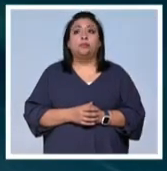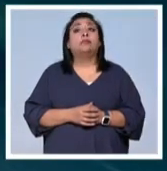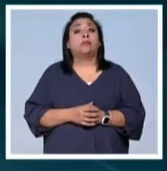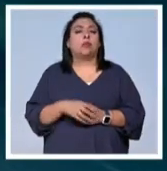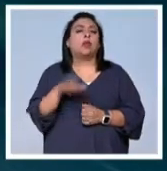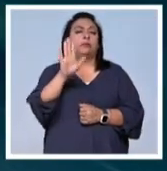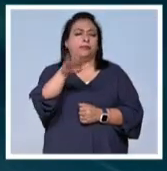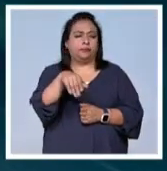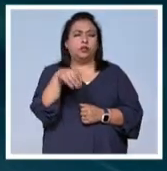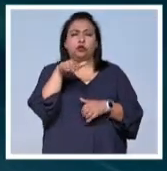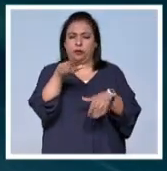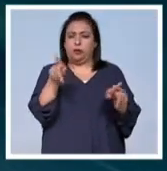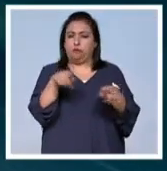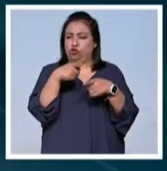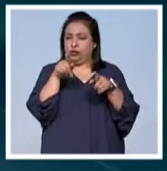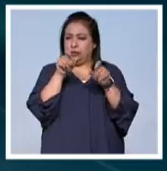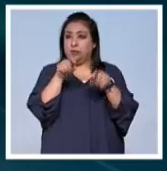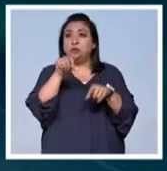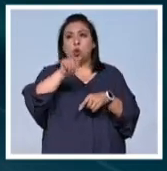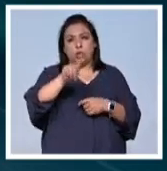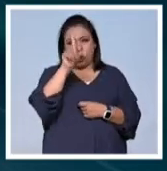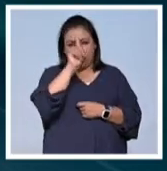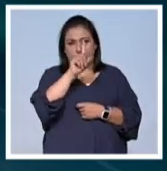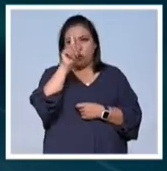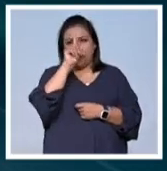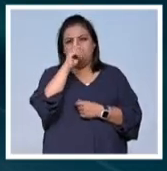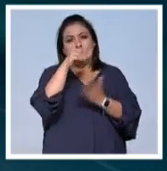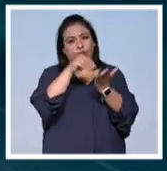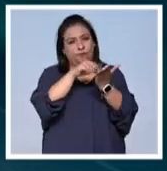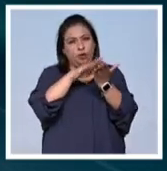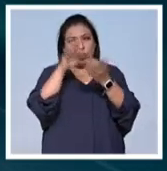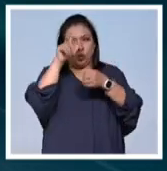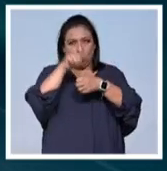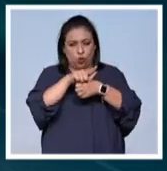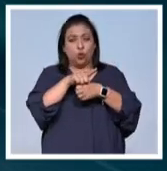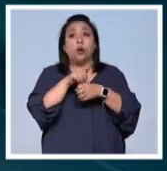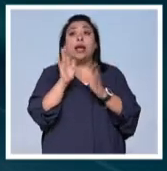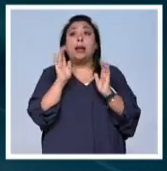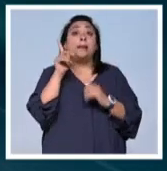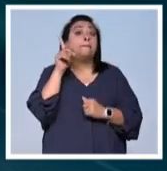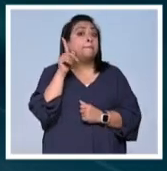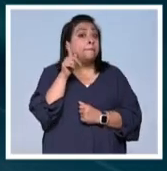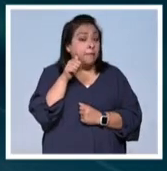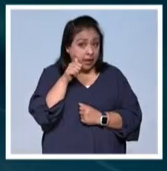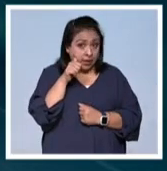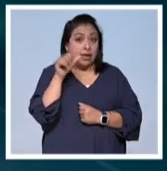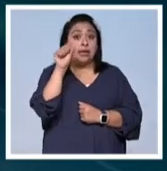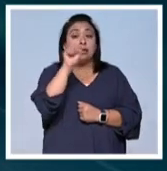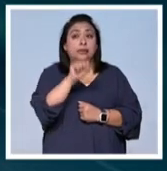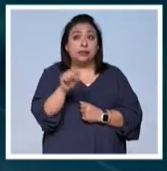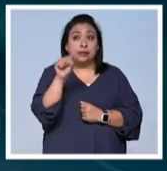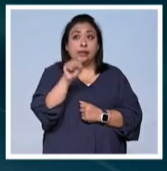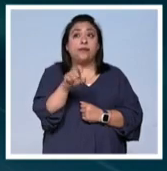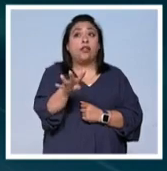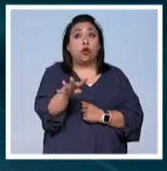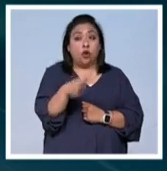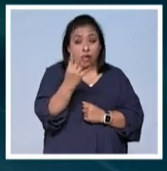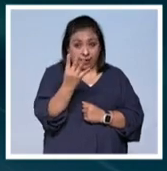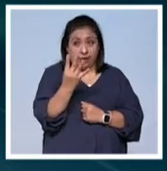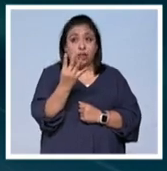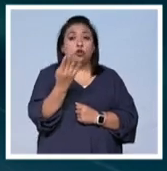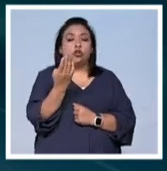Oigan a propósito de música aquí una recomendación de agenda cultural de cartelera mañana sábado 14